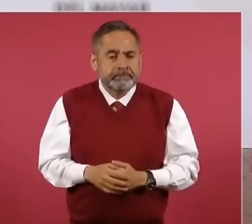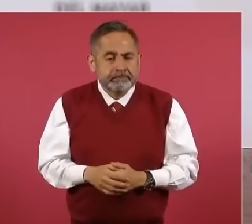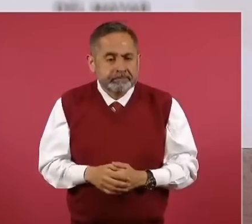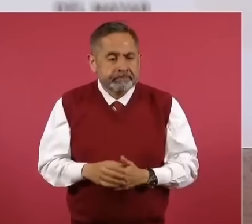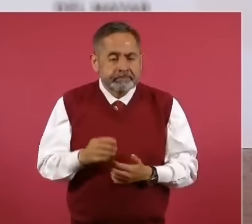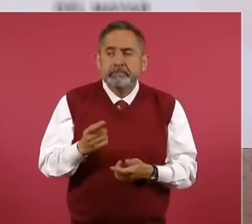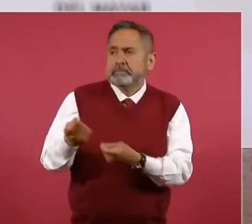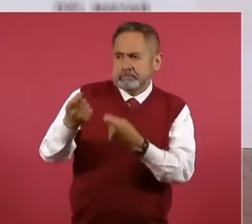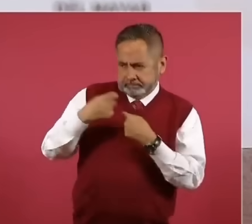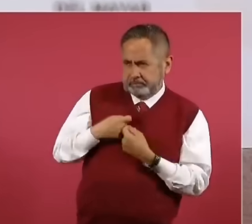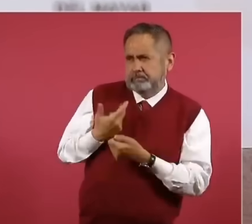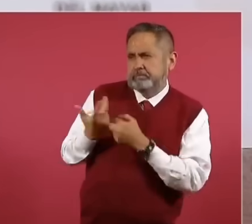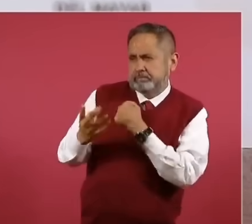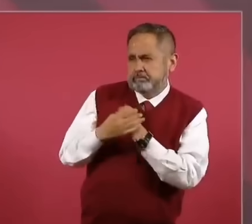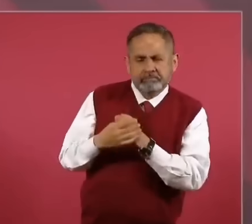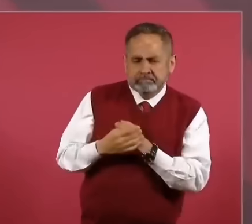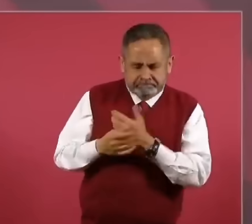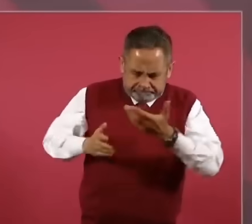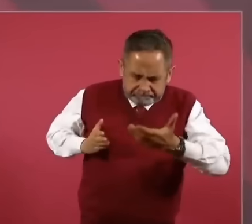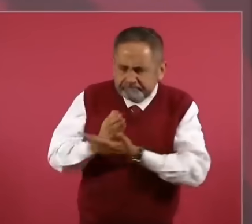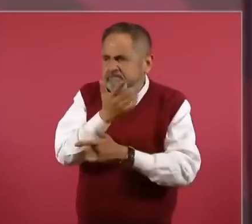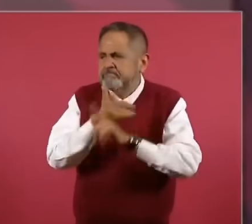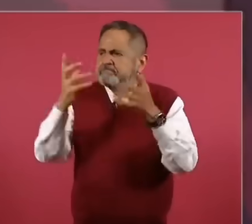implora, se conquista.